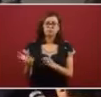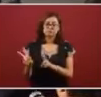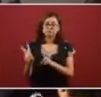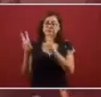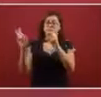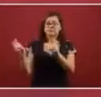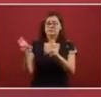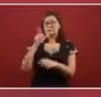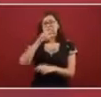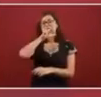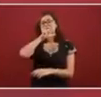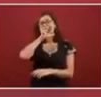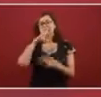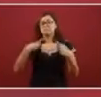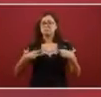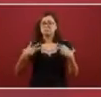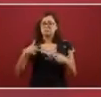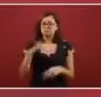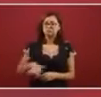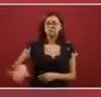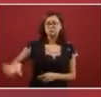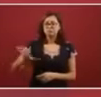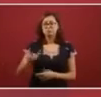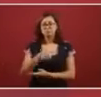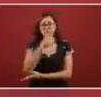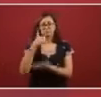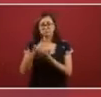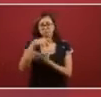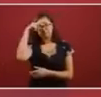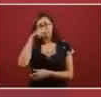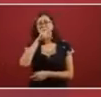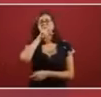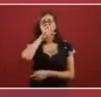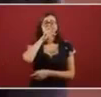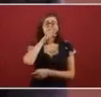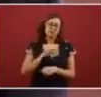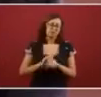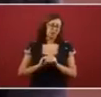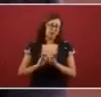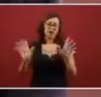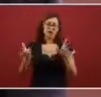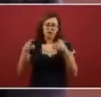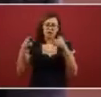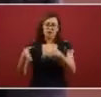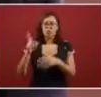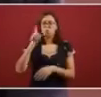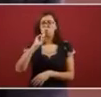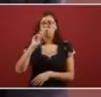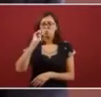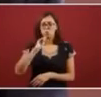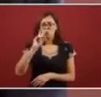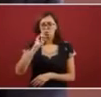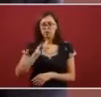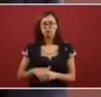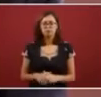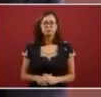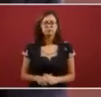mucho a los ciudadanos, a los capitalinos y en especial a las mujeres. Lo